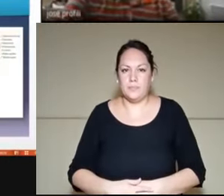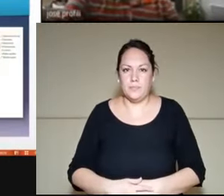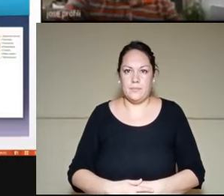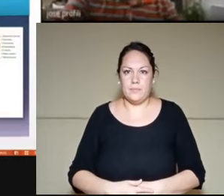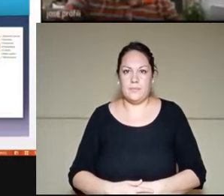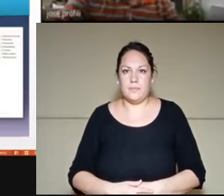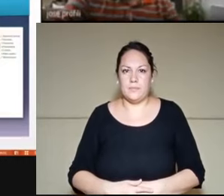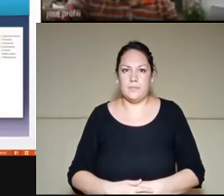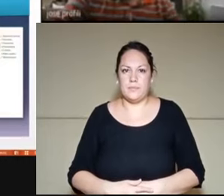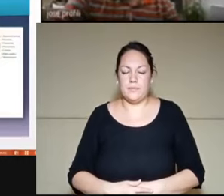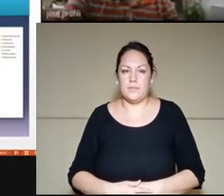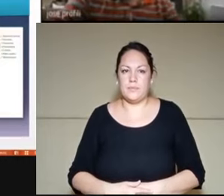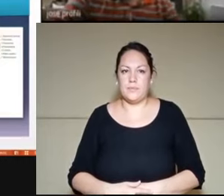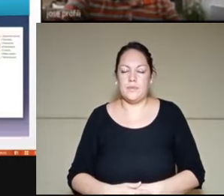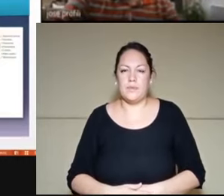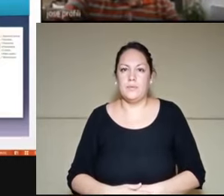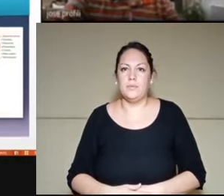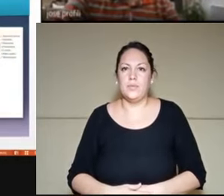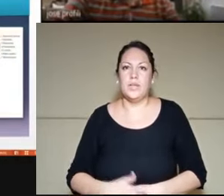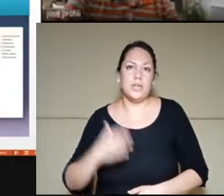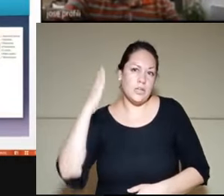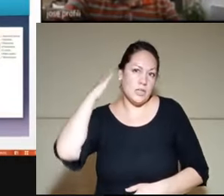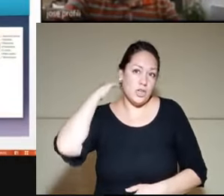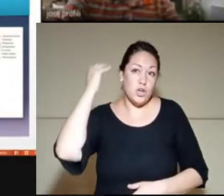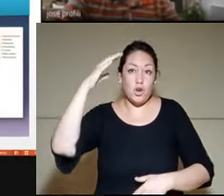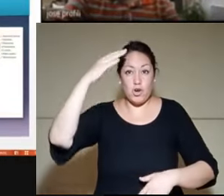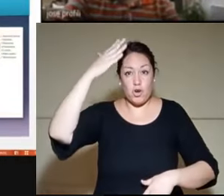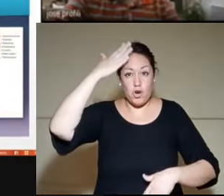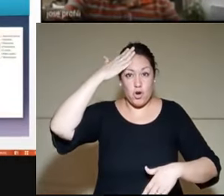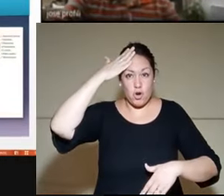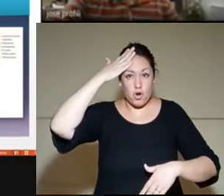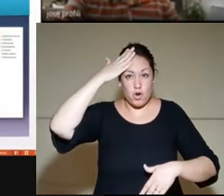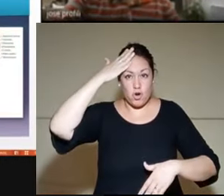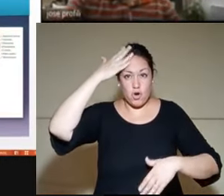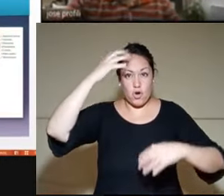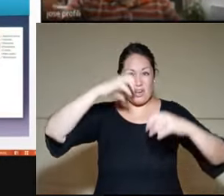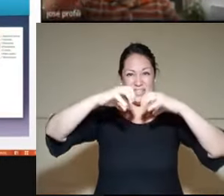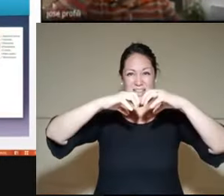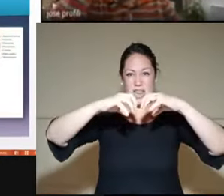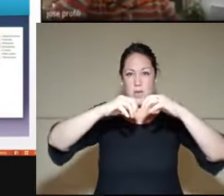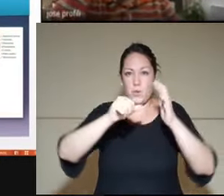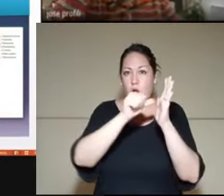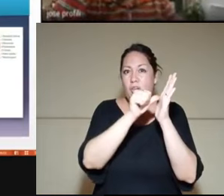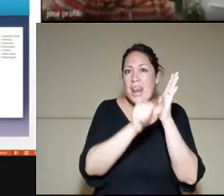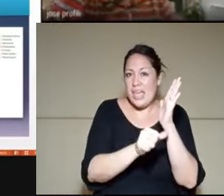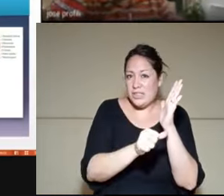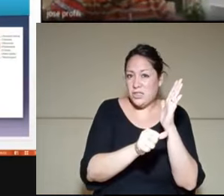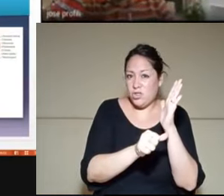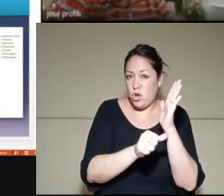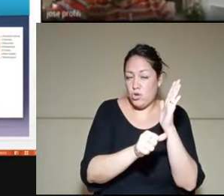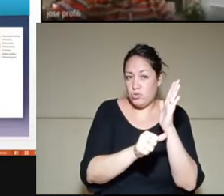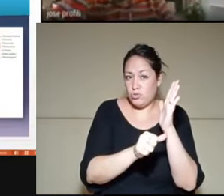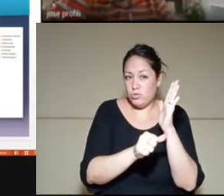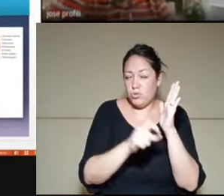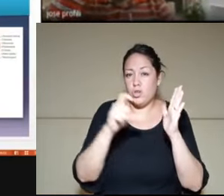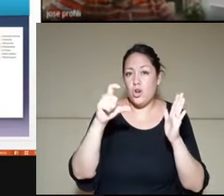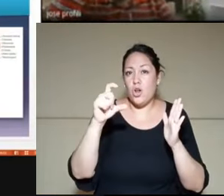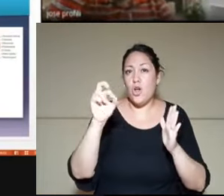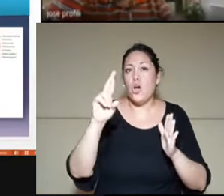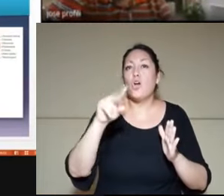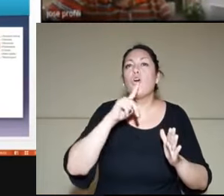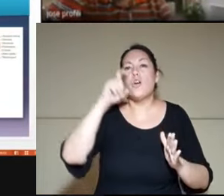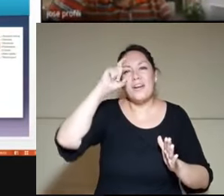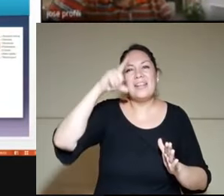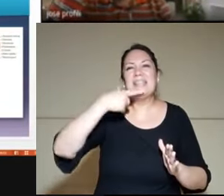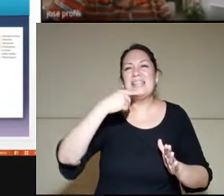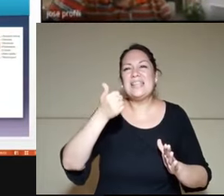una de las montón de causas puede ser porque hay una lesión en la corteza cerebral, ¿no es cierto? Dentro de la cavidad craneal, en la